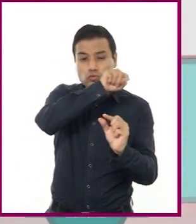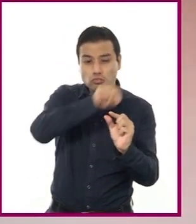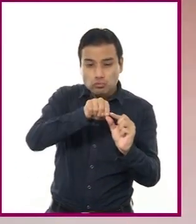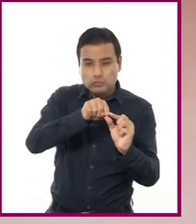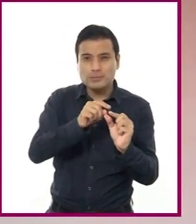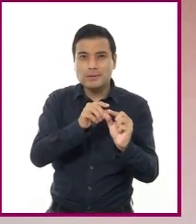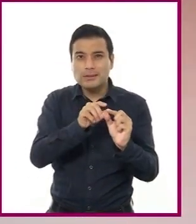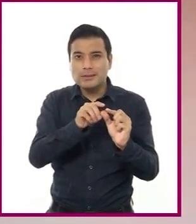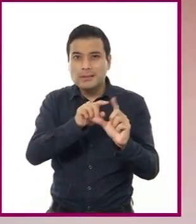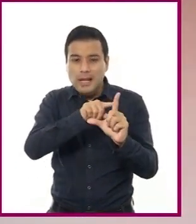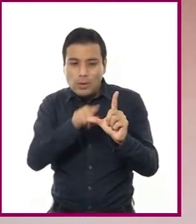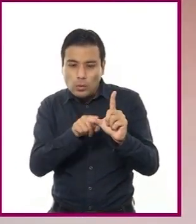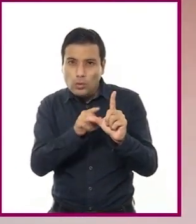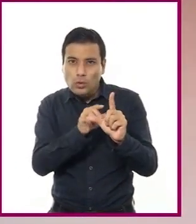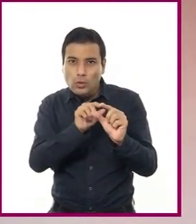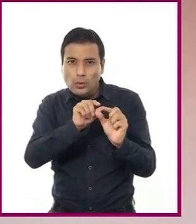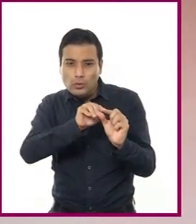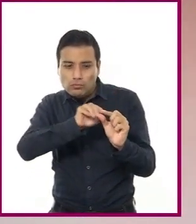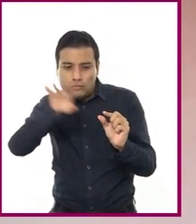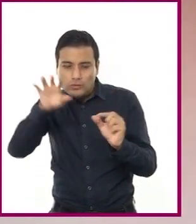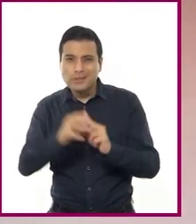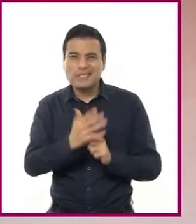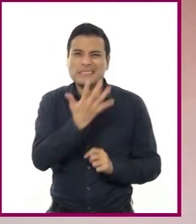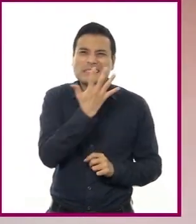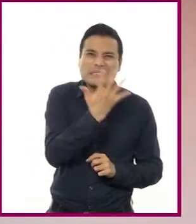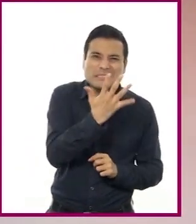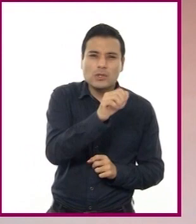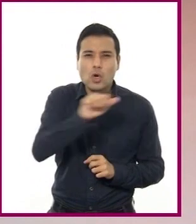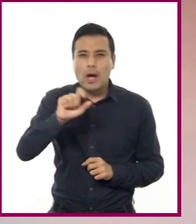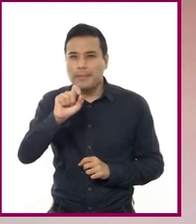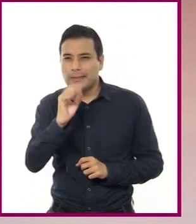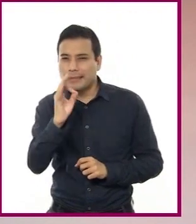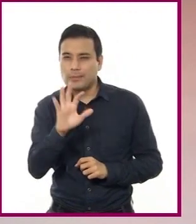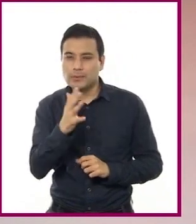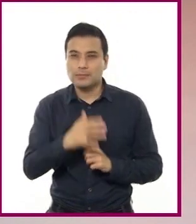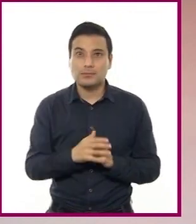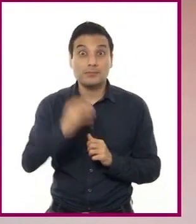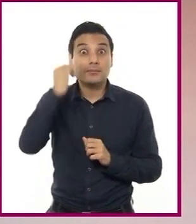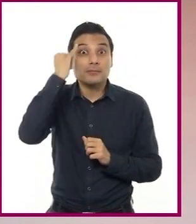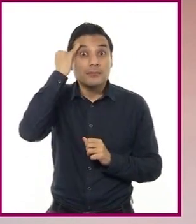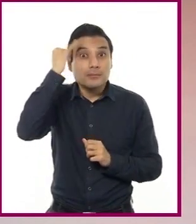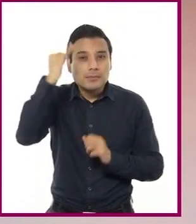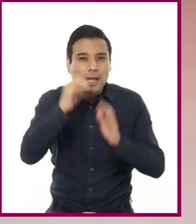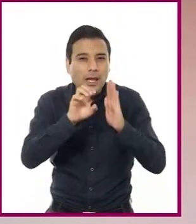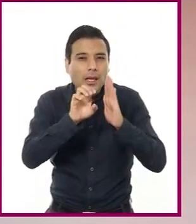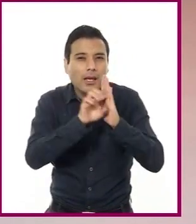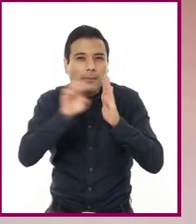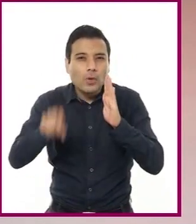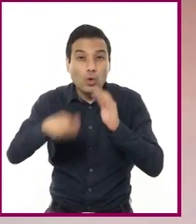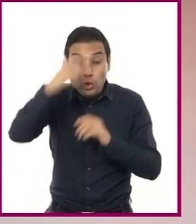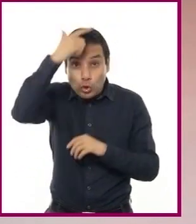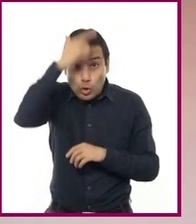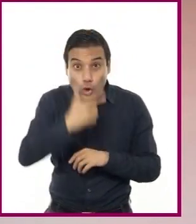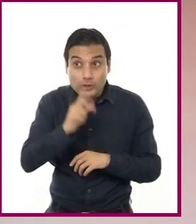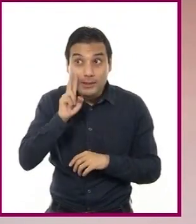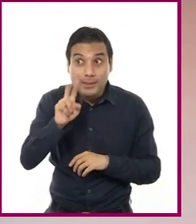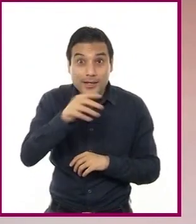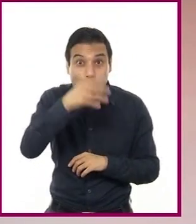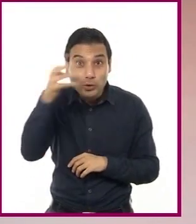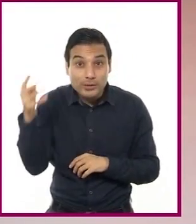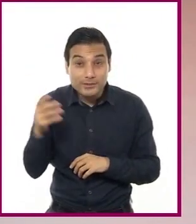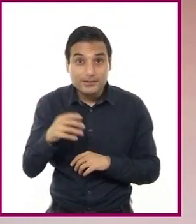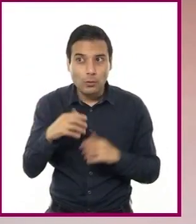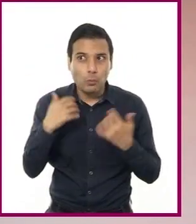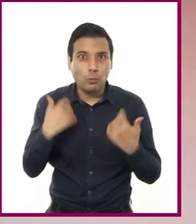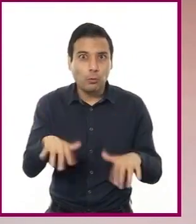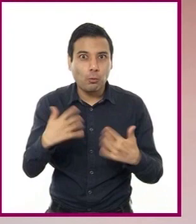grados. ¿Se imagina, maestra? ¿Que pudiéramos ver un arcoíris en la noche? Eso sería realmente